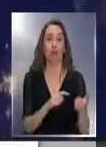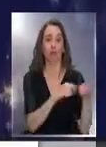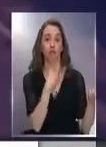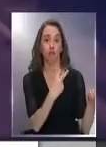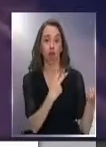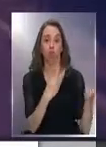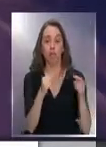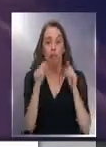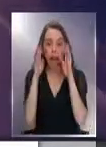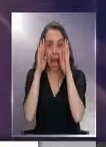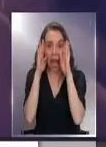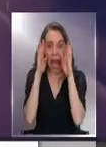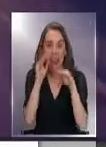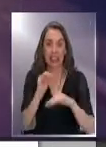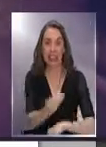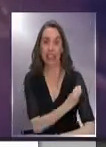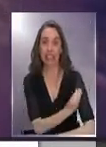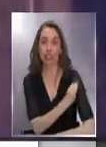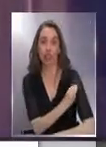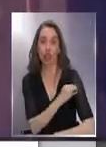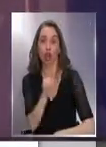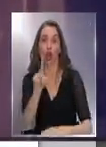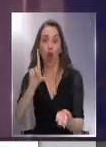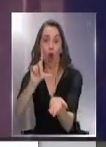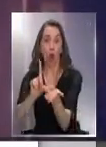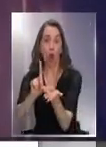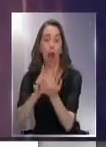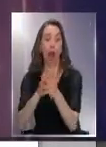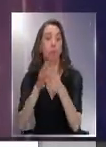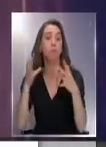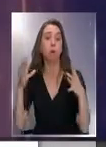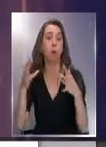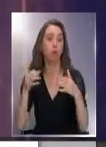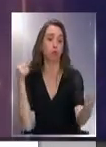Atención, zona de alta accidentabilidad.